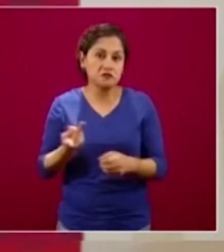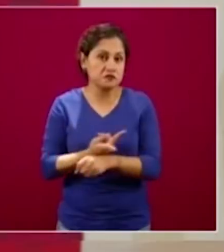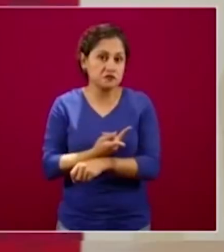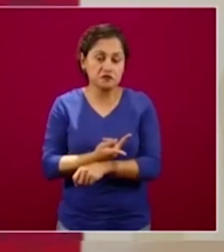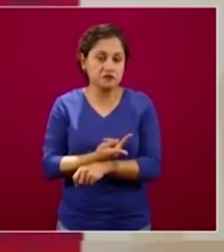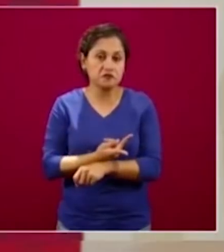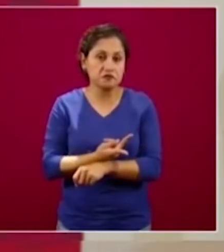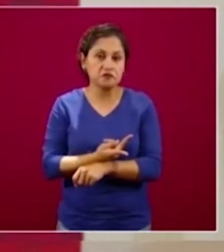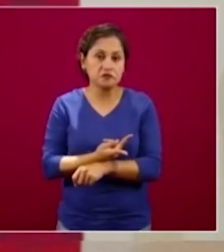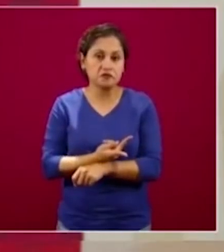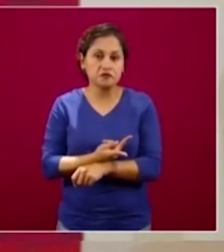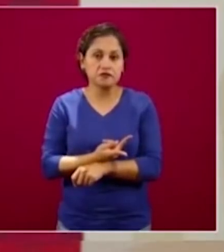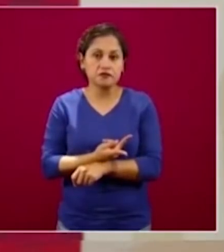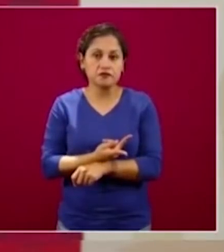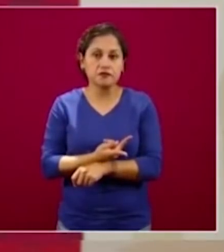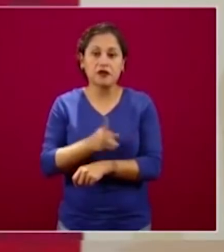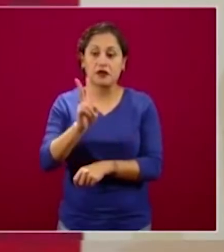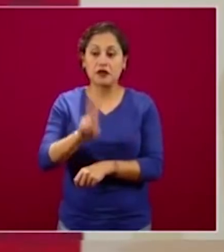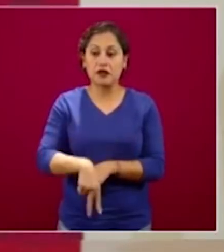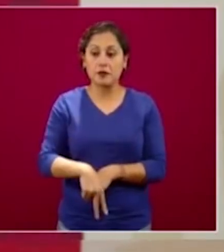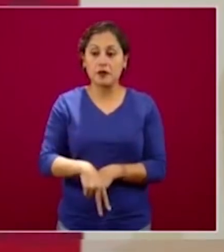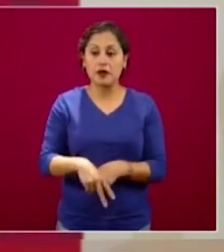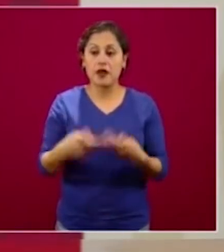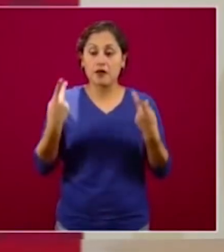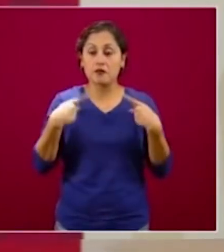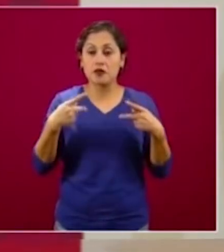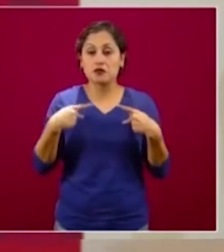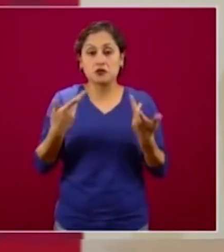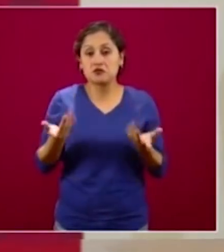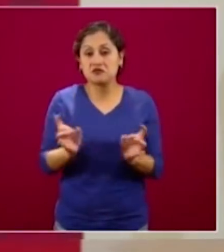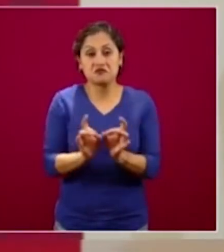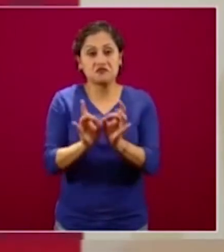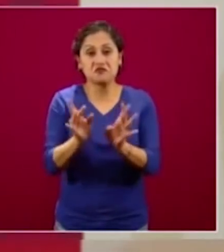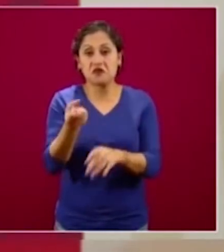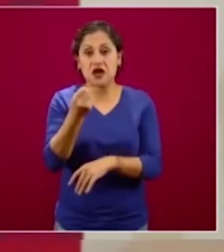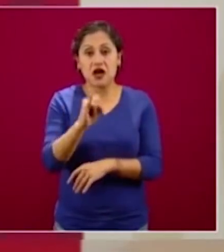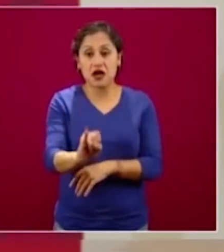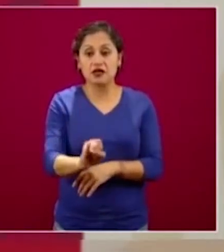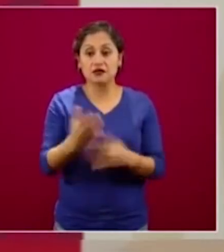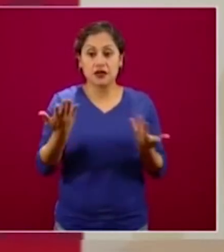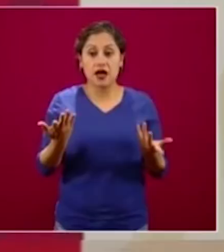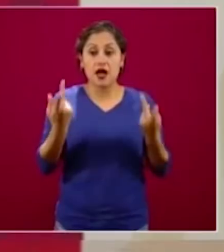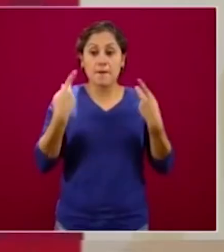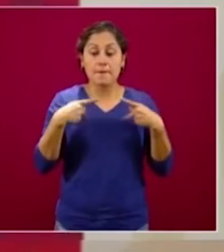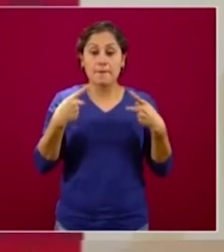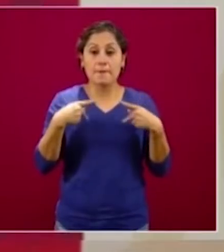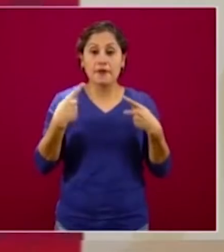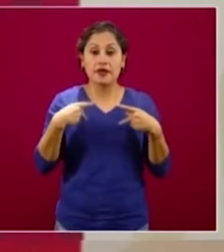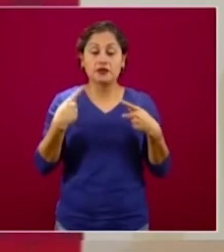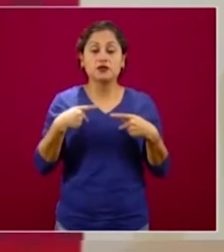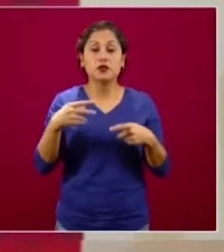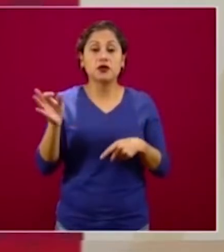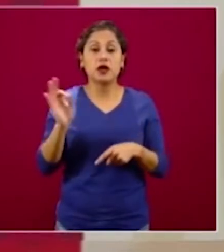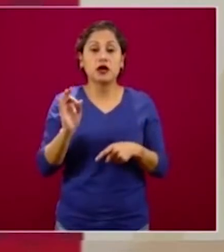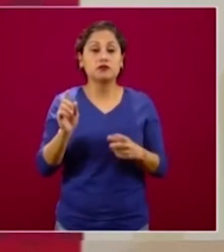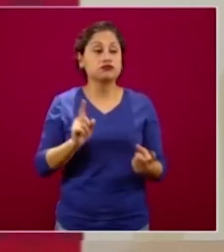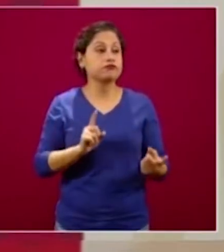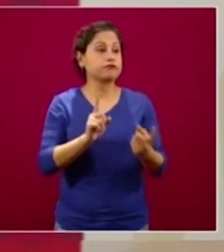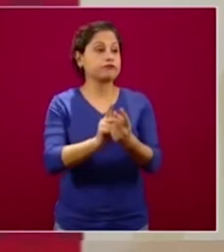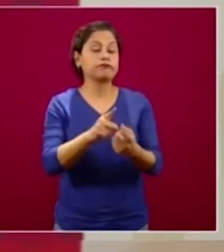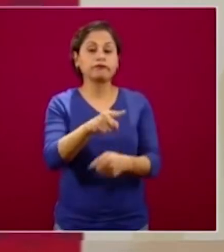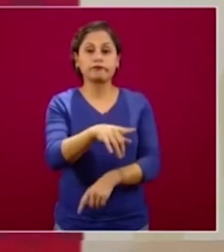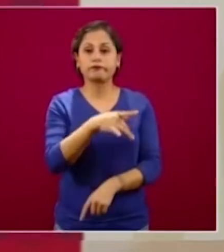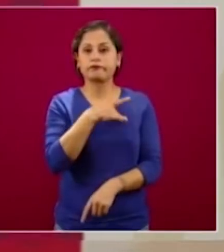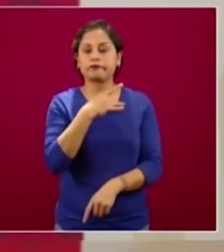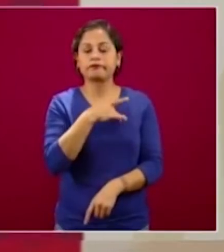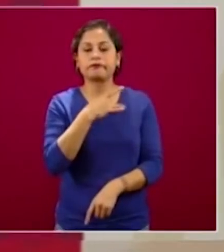a cualquiera le podría ocurrir en la vía pública, encontrarse una persona con síntomas compatibles de COVID, esto querría decir una